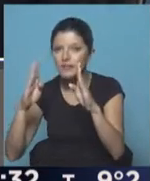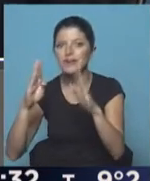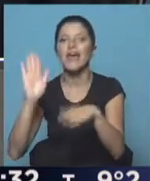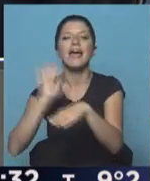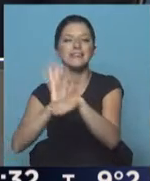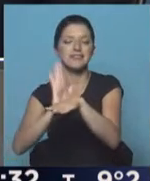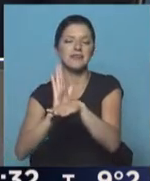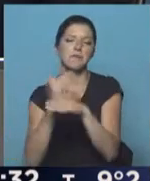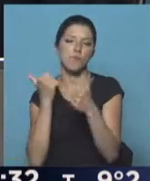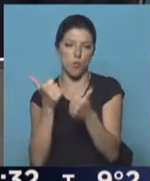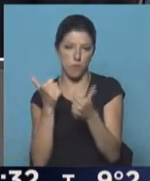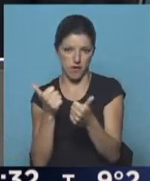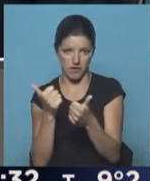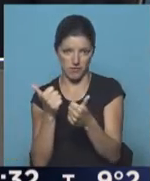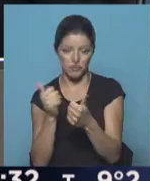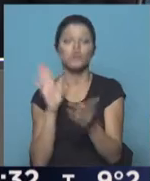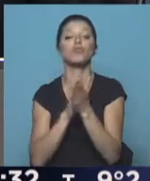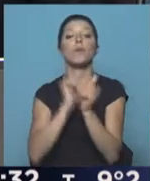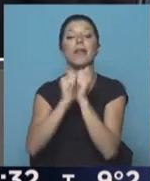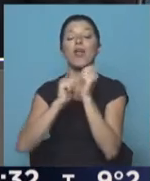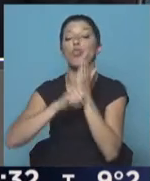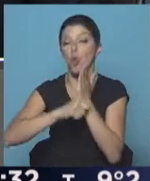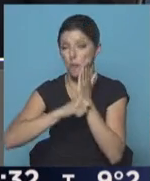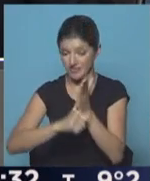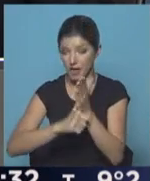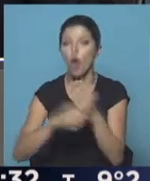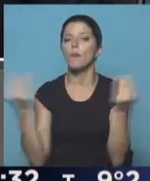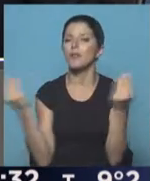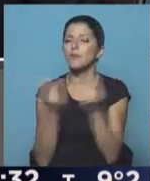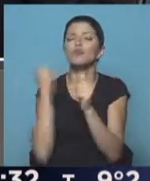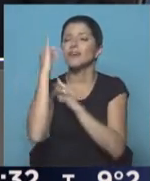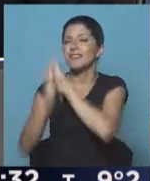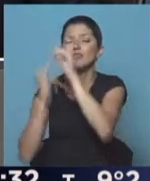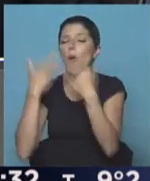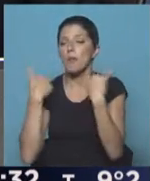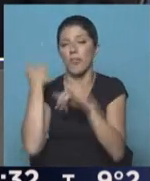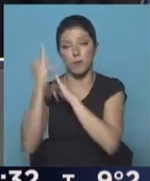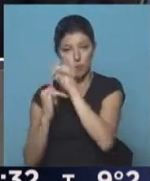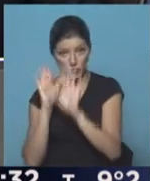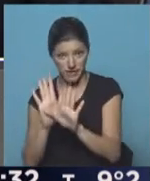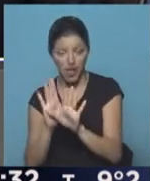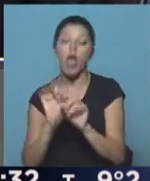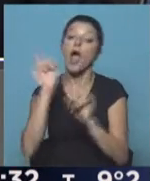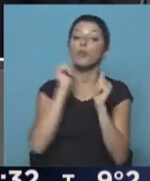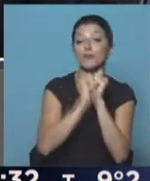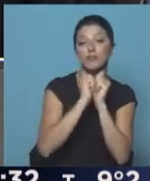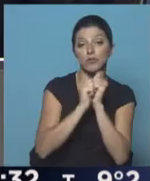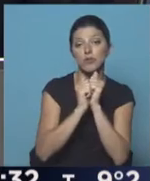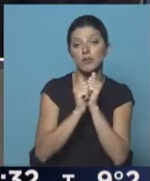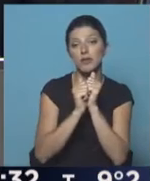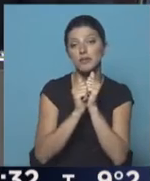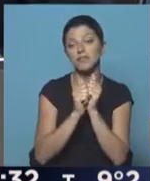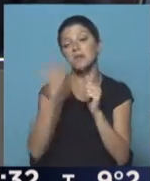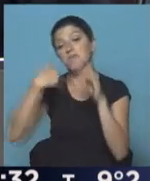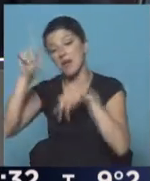maravilloso como lo es el documental por la cantidad de historias que se pueden contar algunas en mayor tiempo tres en pocos minutos